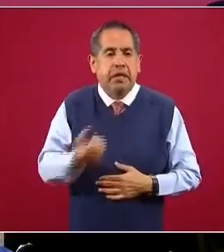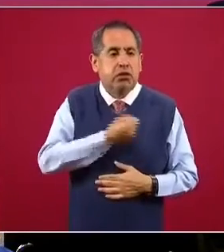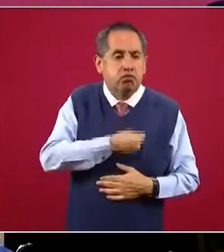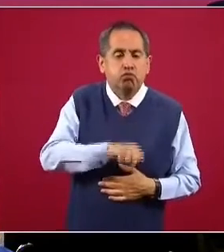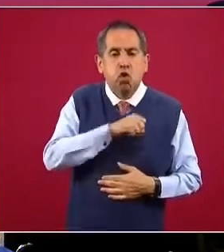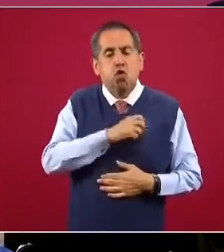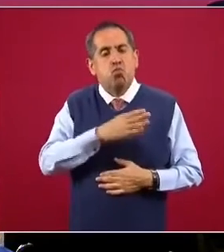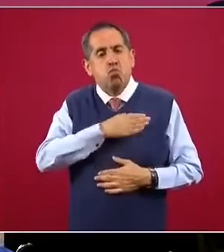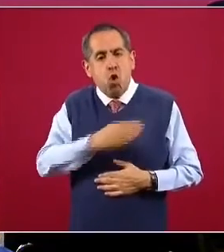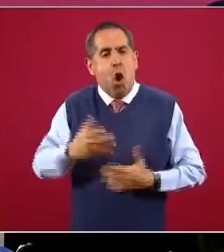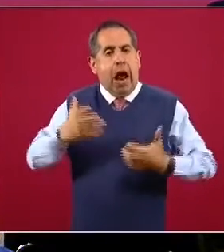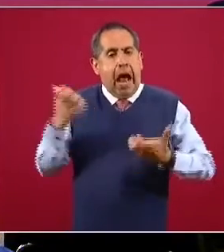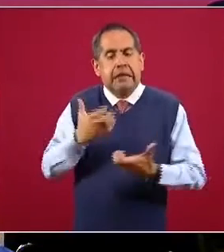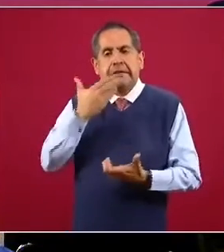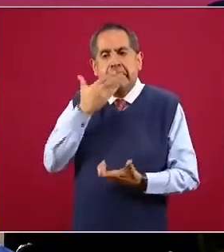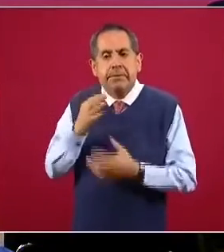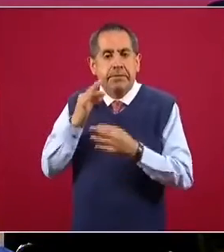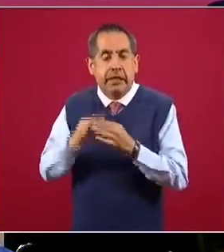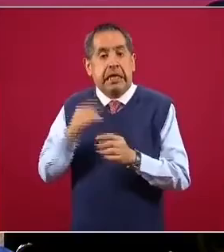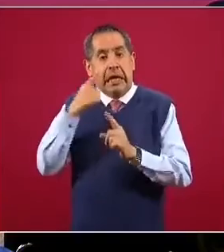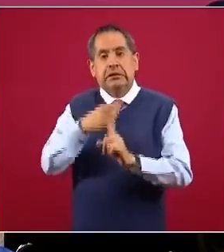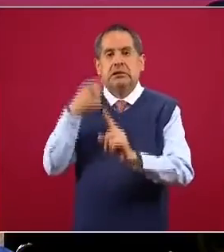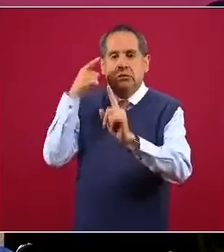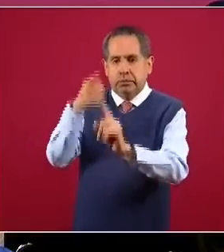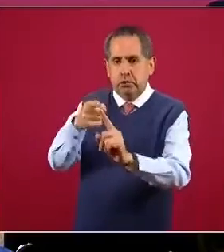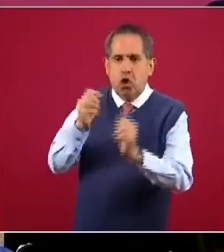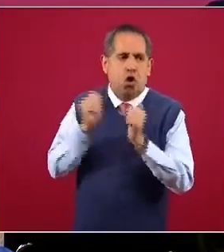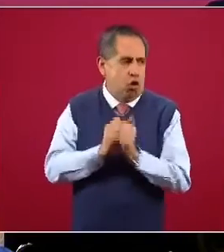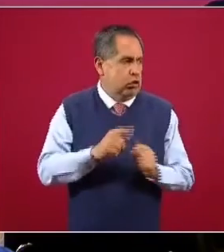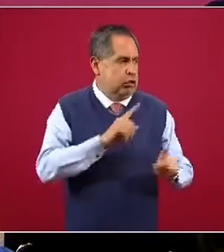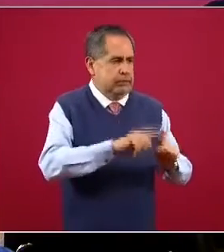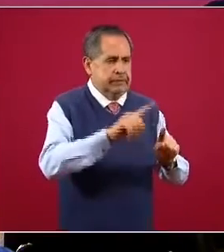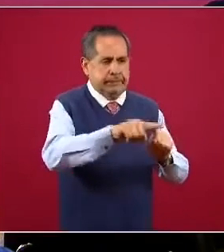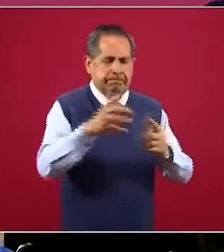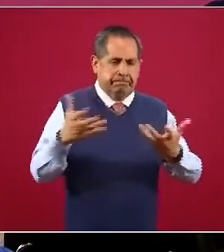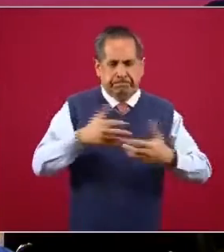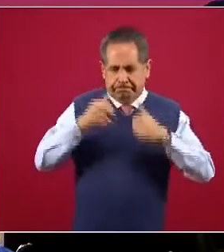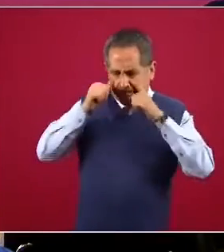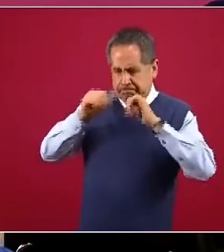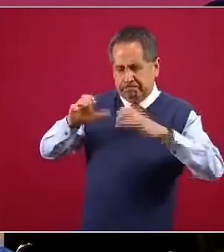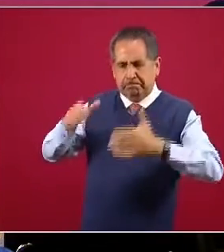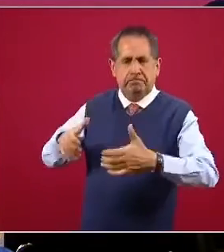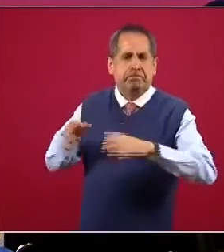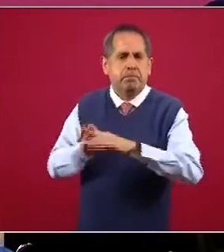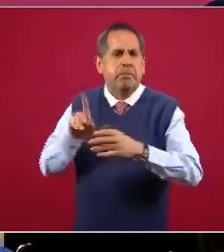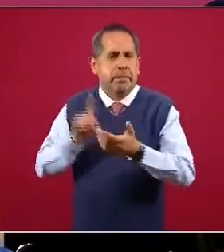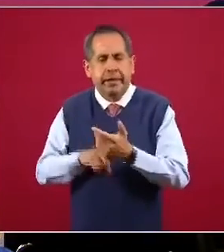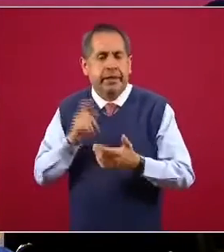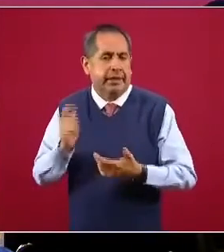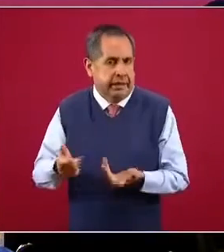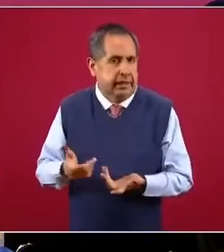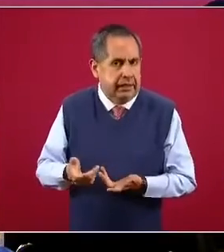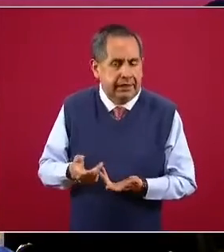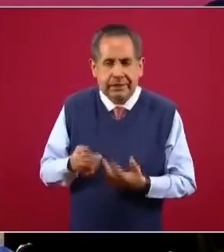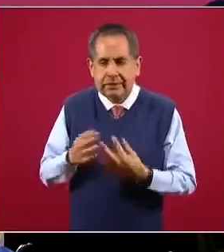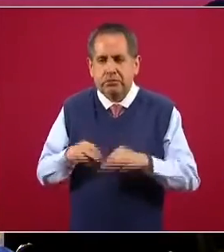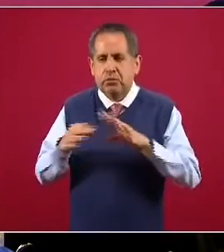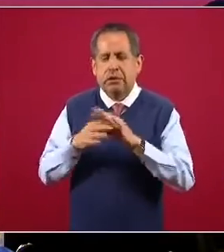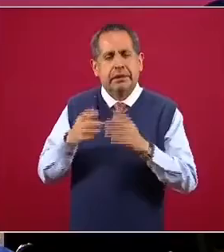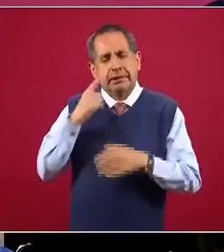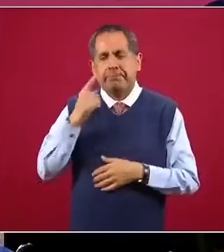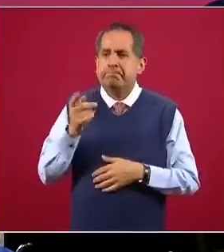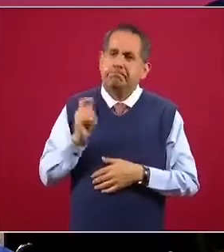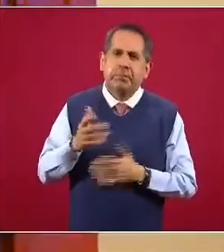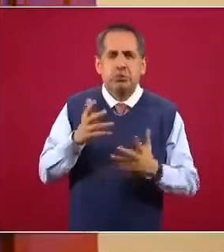el gran y es el trabajo de GISAMAC y es un trabajo multisectorial donde estamos trabajando no solamente con prácticamente, yo diría,